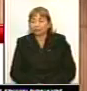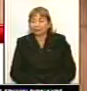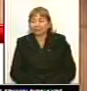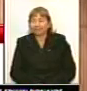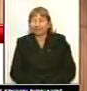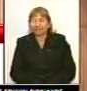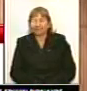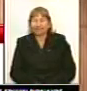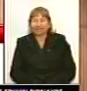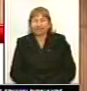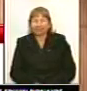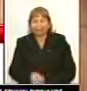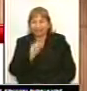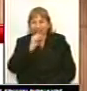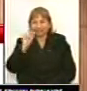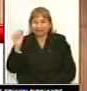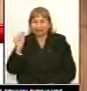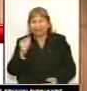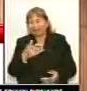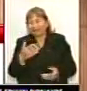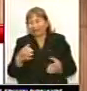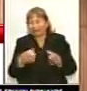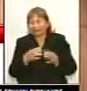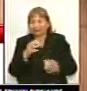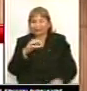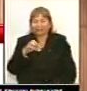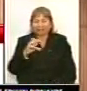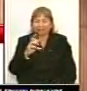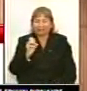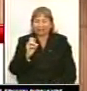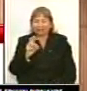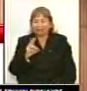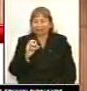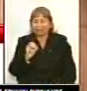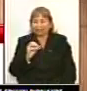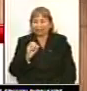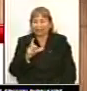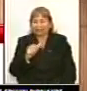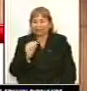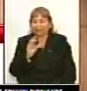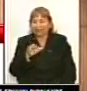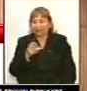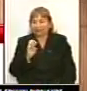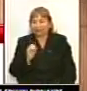Estando en contra el congresista Pedro Lechea. Entonces